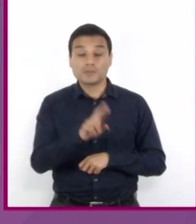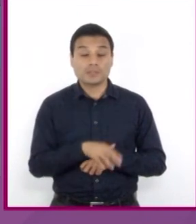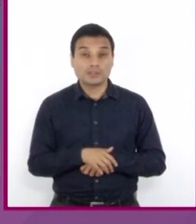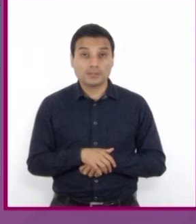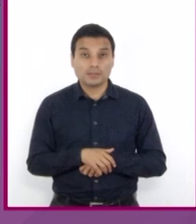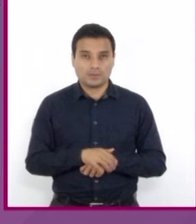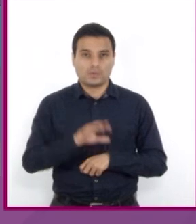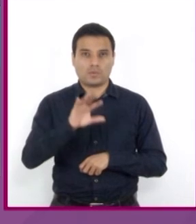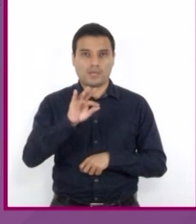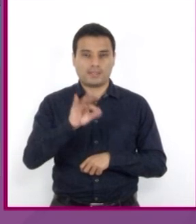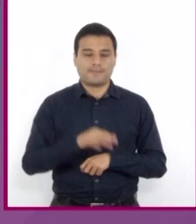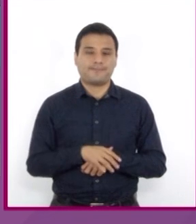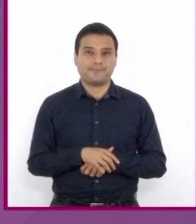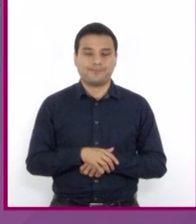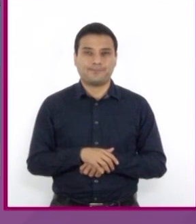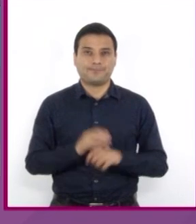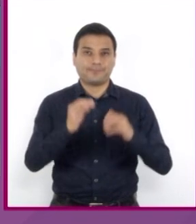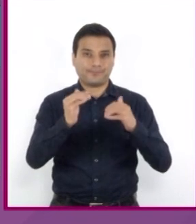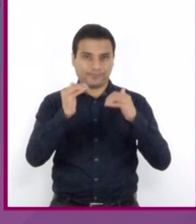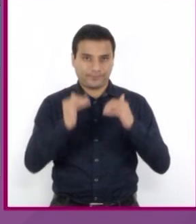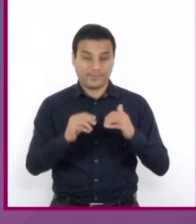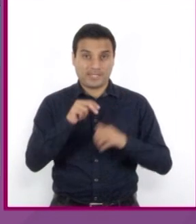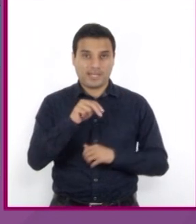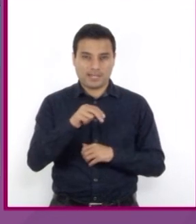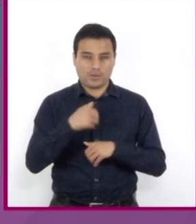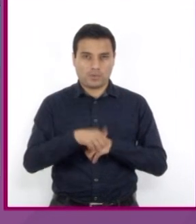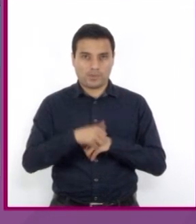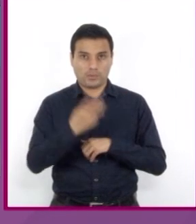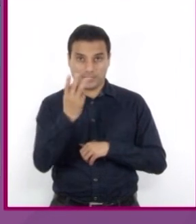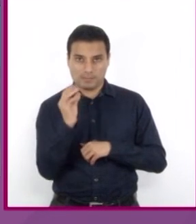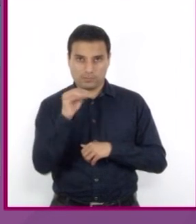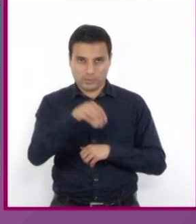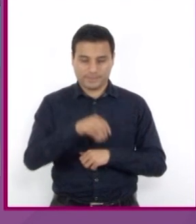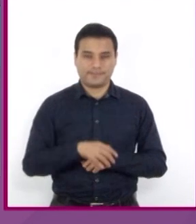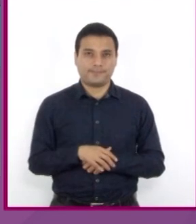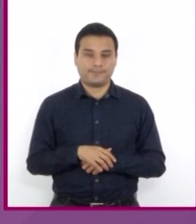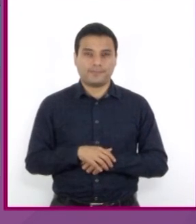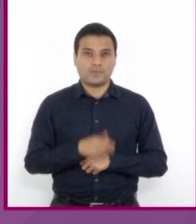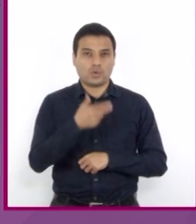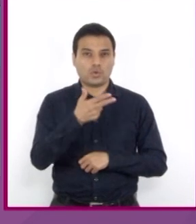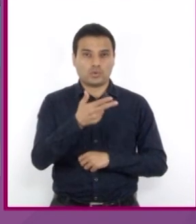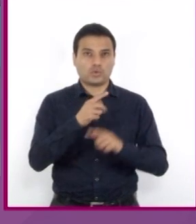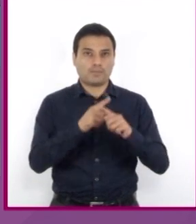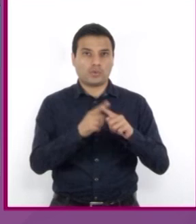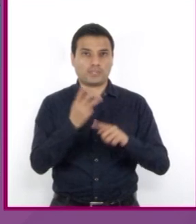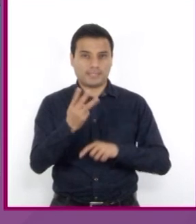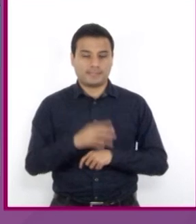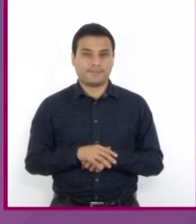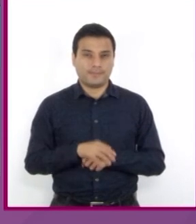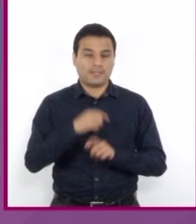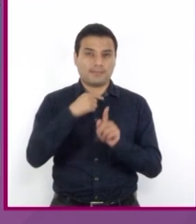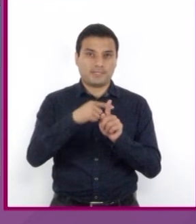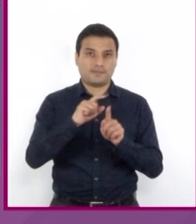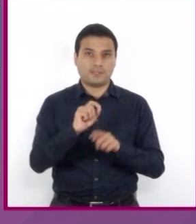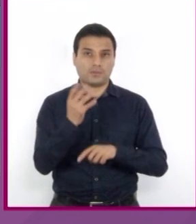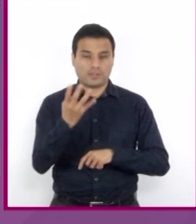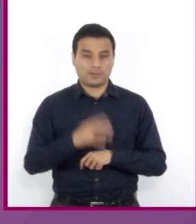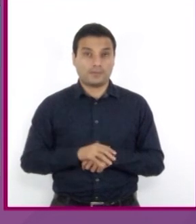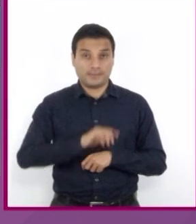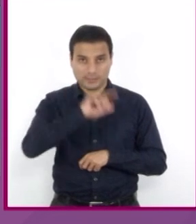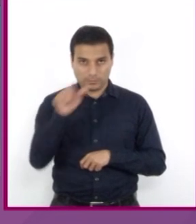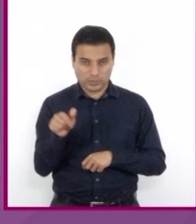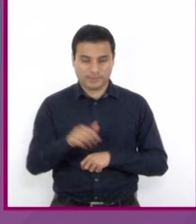resultado 40. Cuando n es igual a 3, se tiene 8 por 3 más 24,